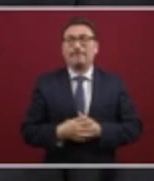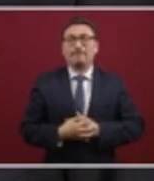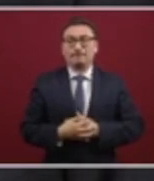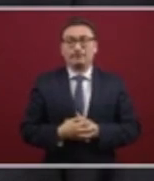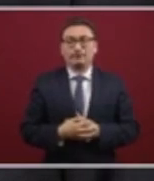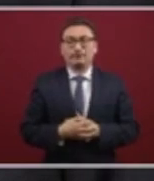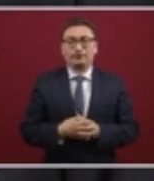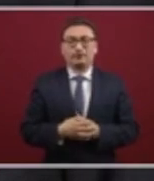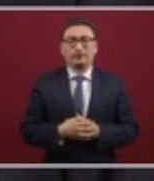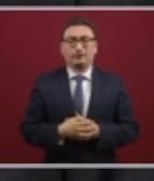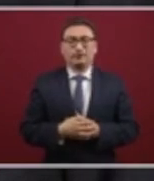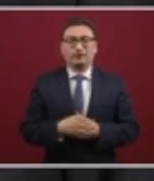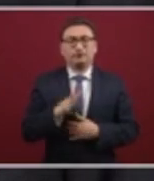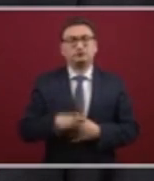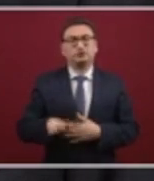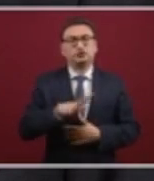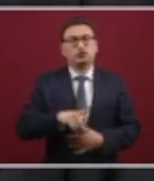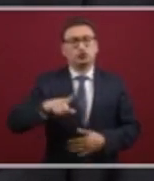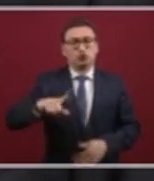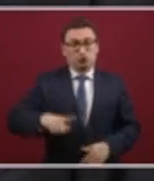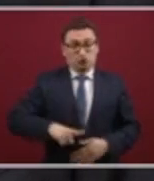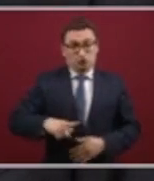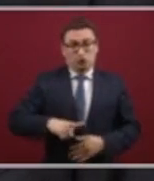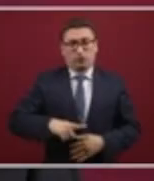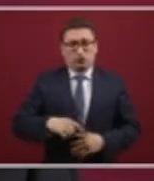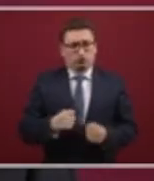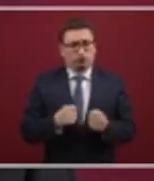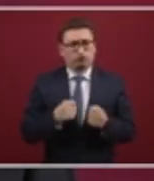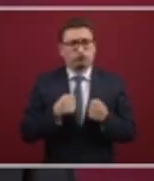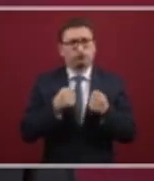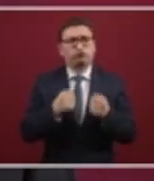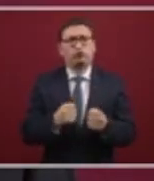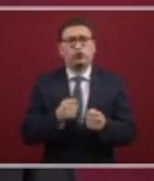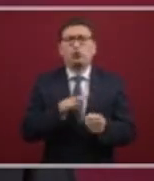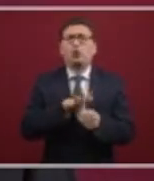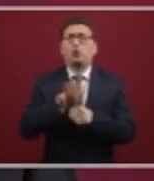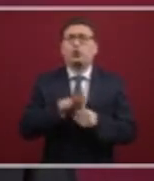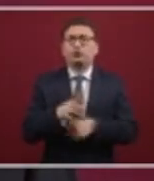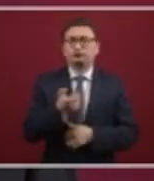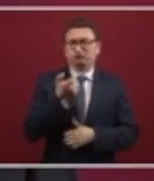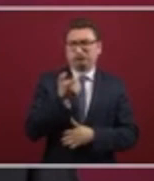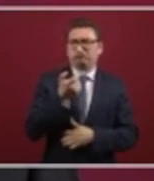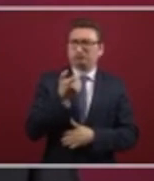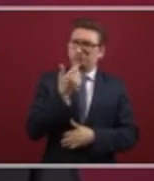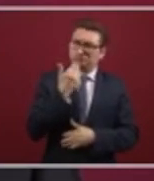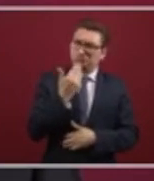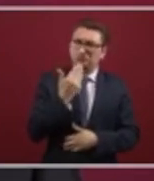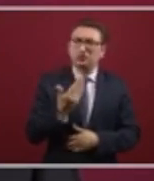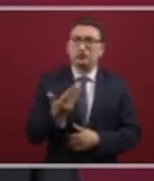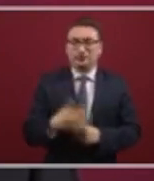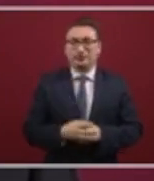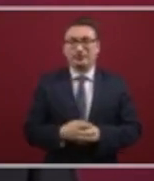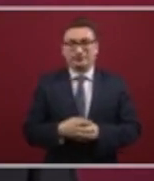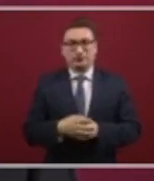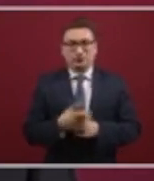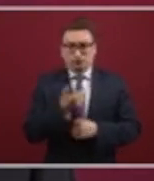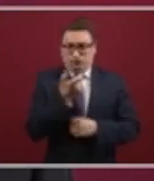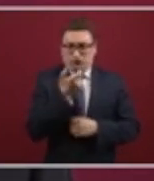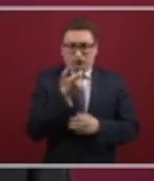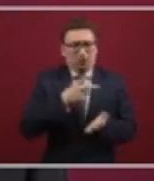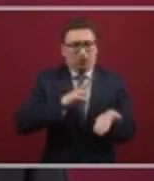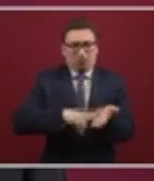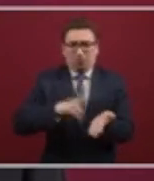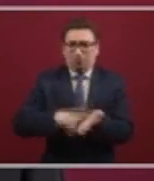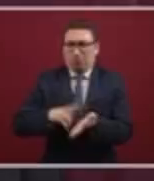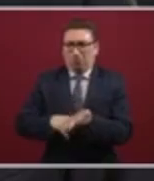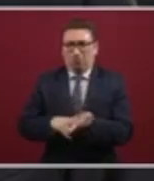tenemos fortaleza en nuestra moneda, se aprecia el